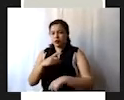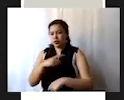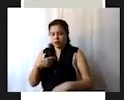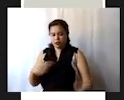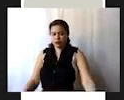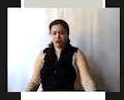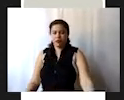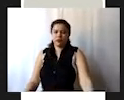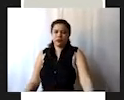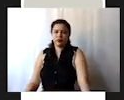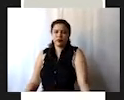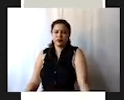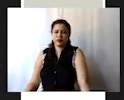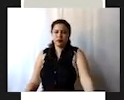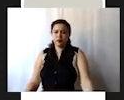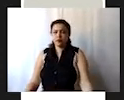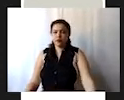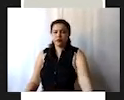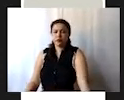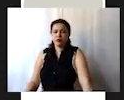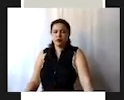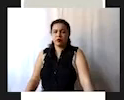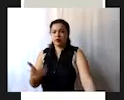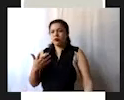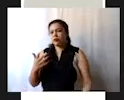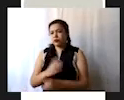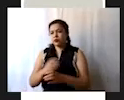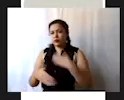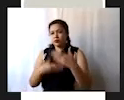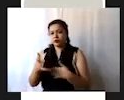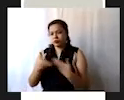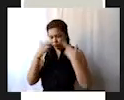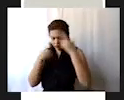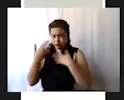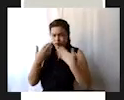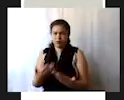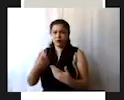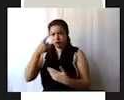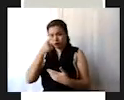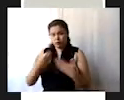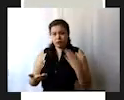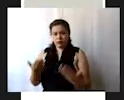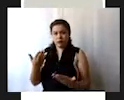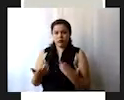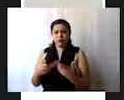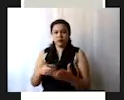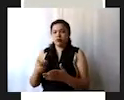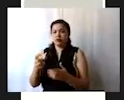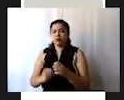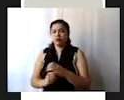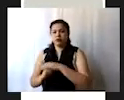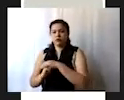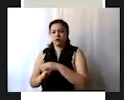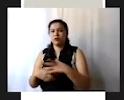otra cosita que analizamos a lo largo de este proceso es que si nos remontamos a la balanza del desarrollo sostenible, todavía